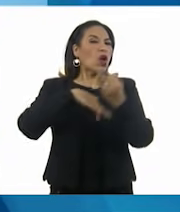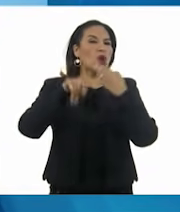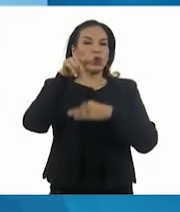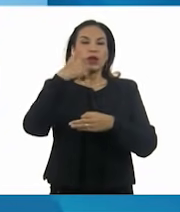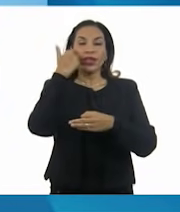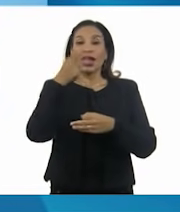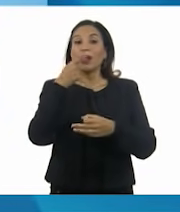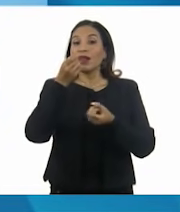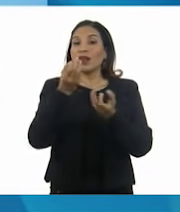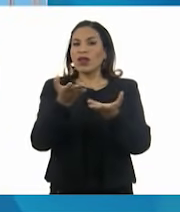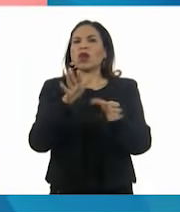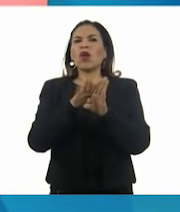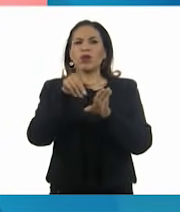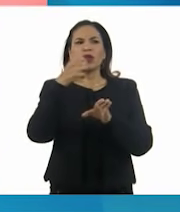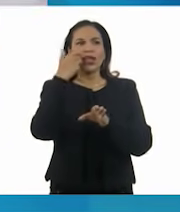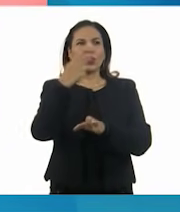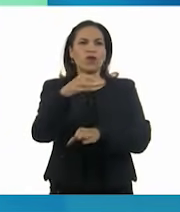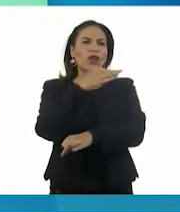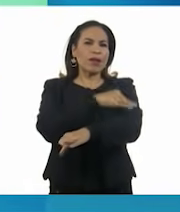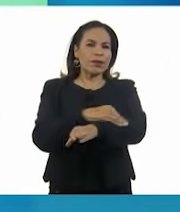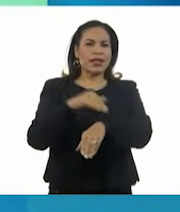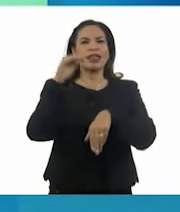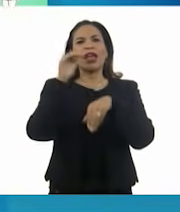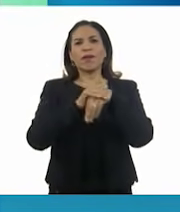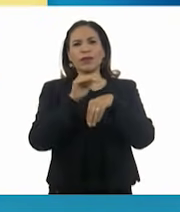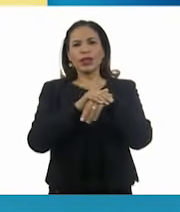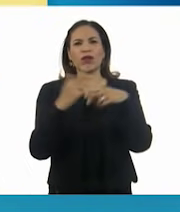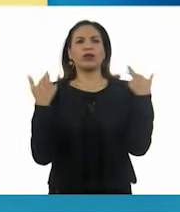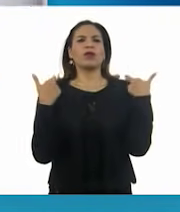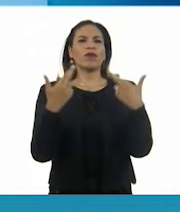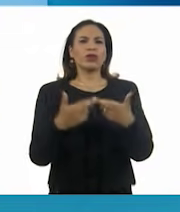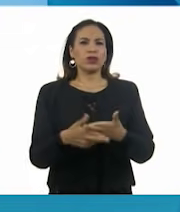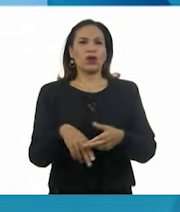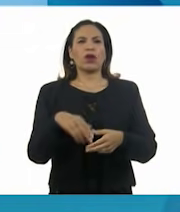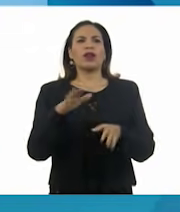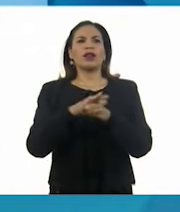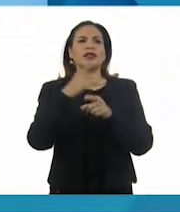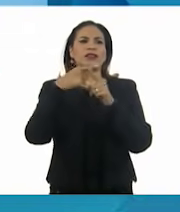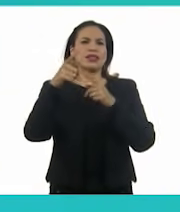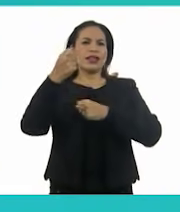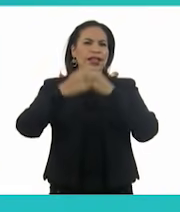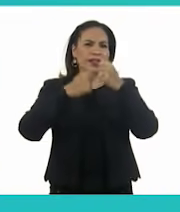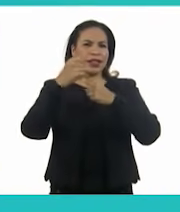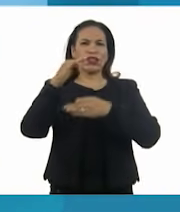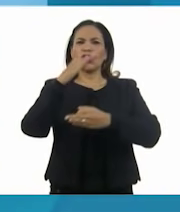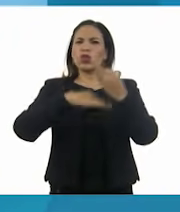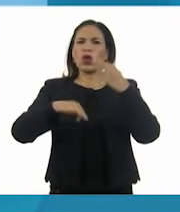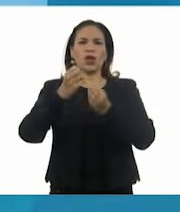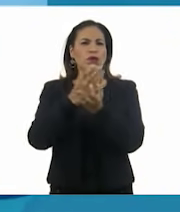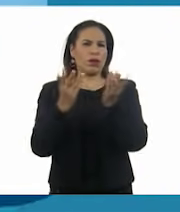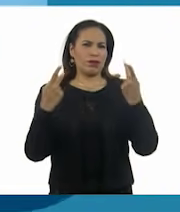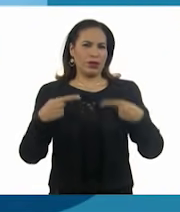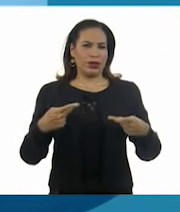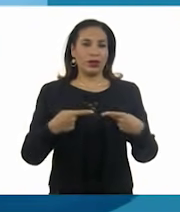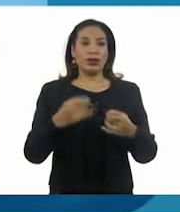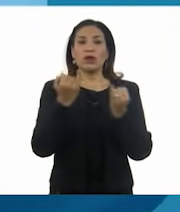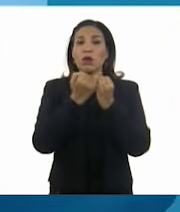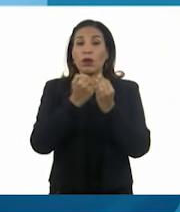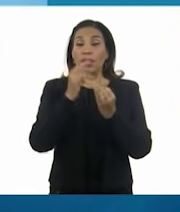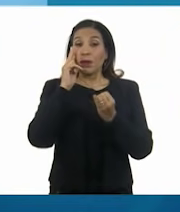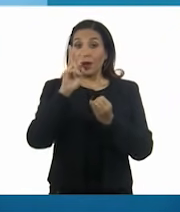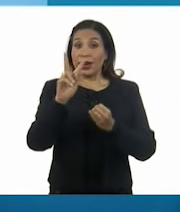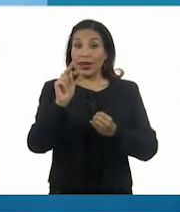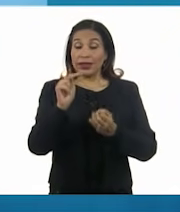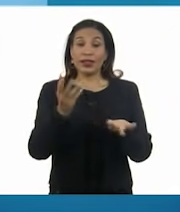quieras y con quien tú quieras. Con tu familia, tus amigos, profesores, Don Paco el de la tiendita, con todo el mundo. ¿También de lo que veo en la